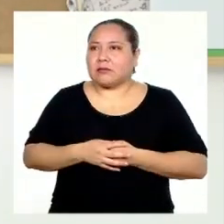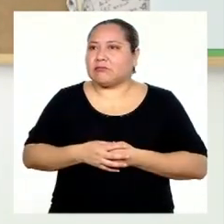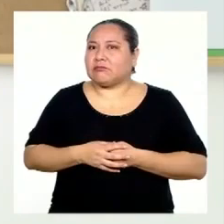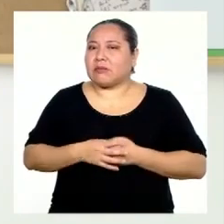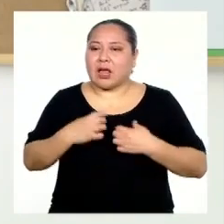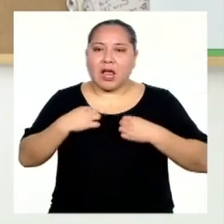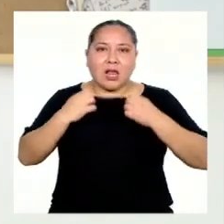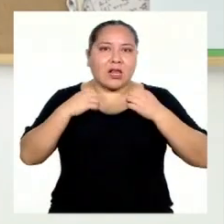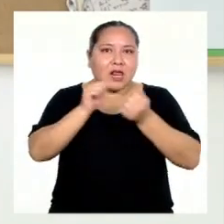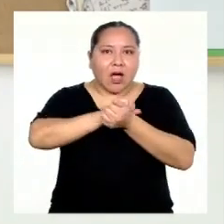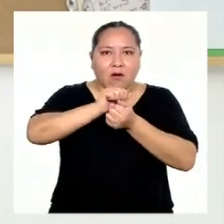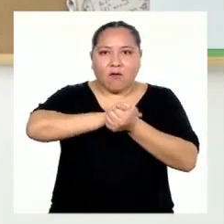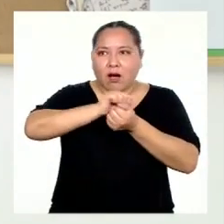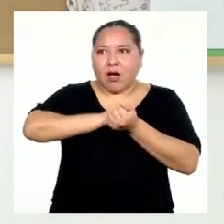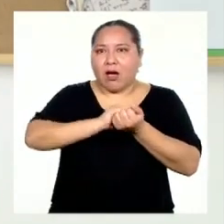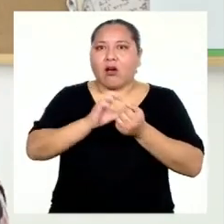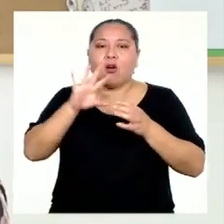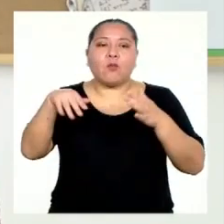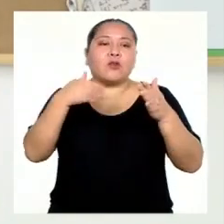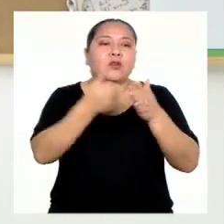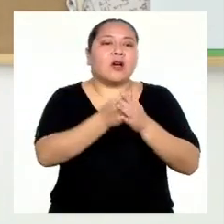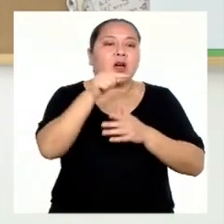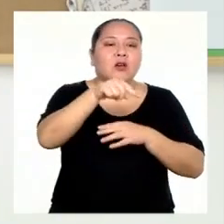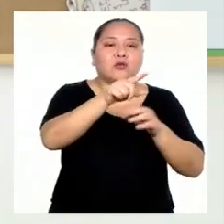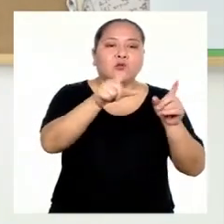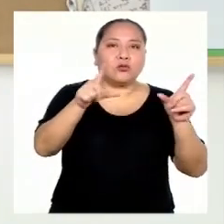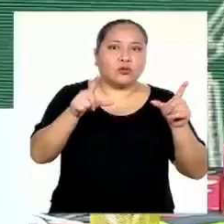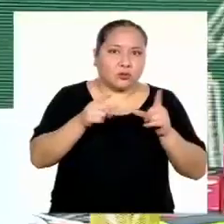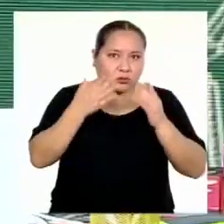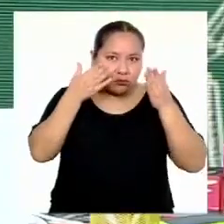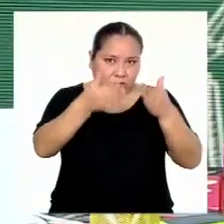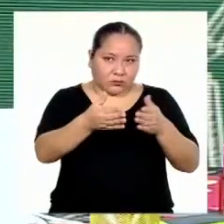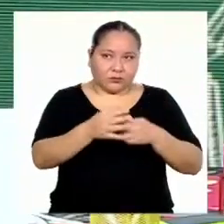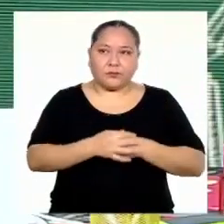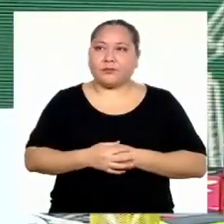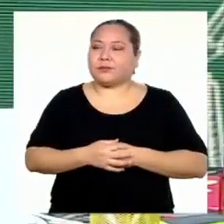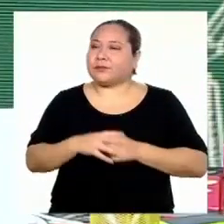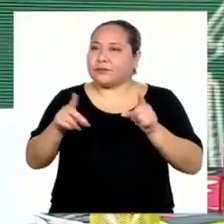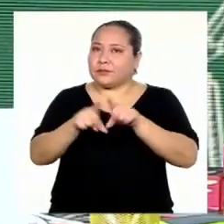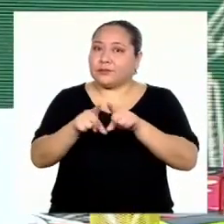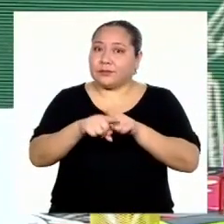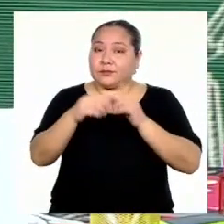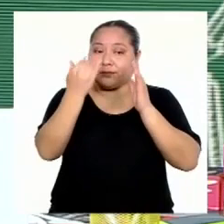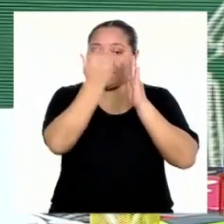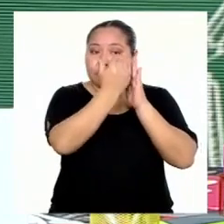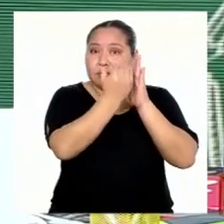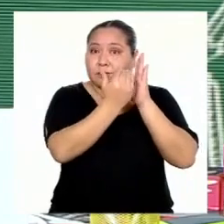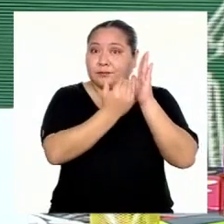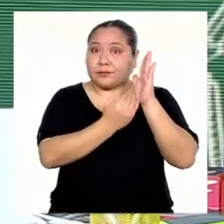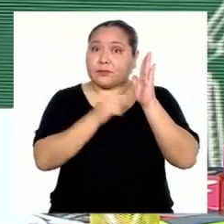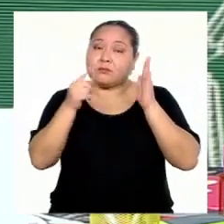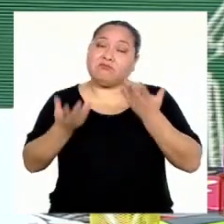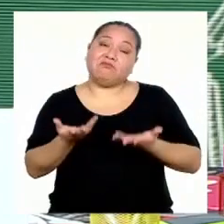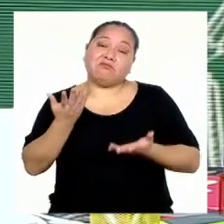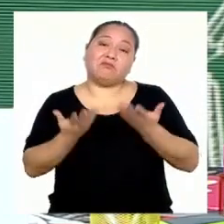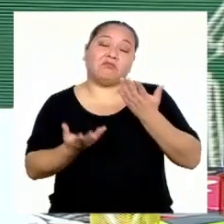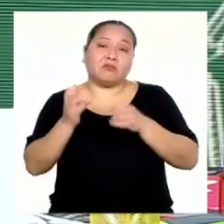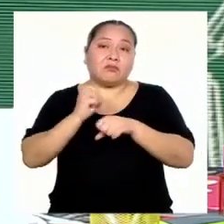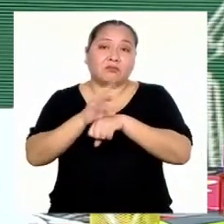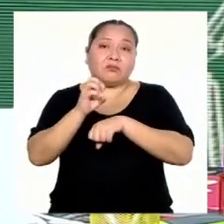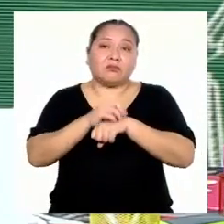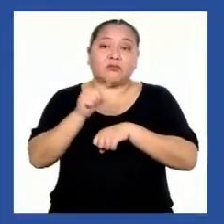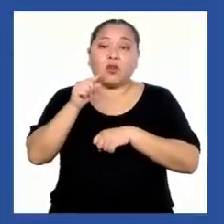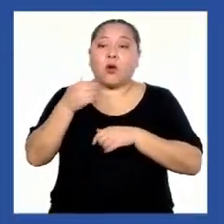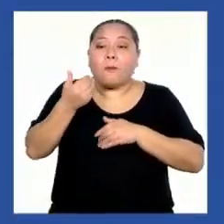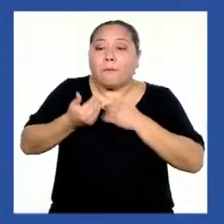determinada prenda, cómo llegar a un lugar en específico. Además, las indicaciones pueden ser recomendaciones o pasos de